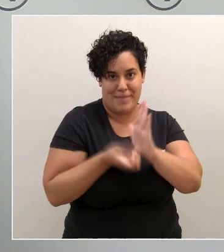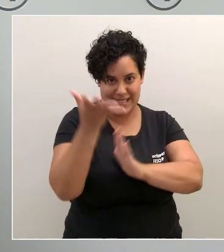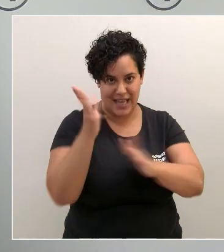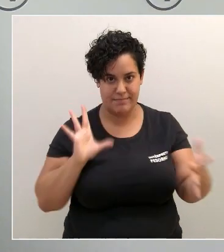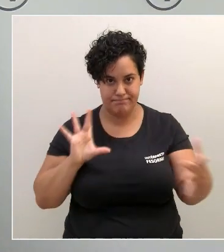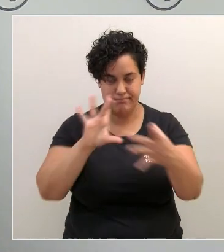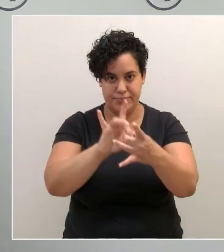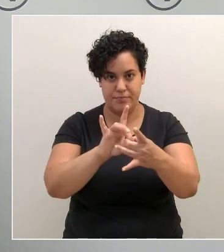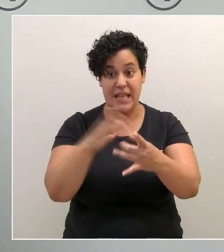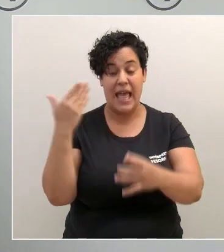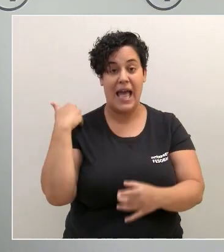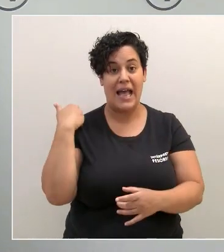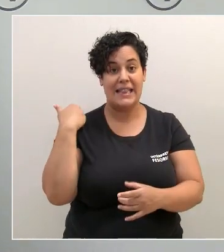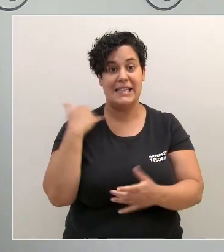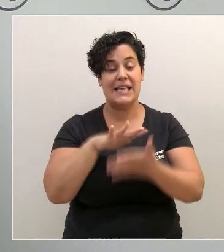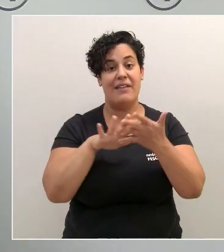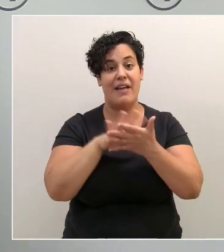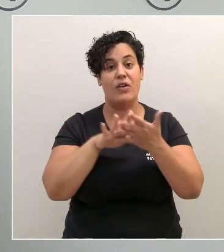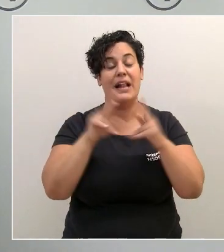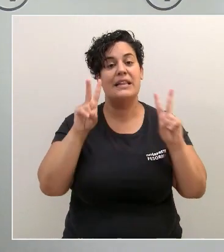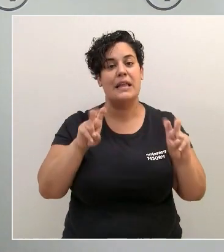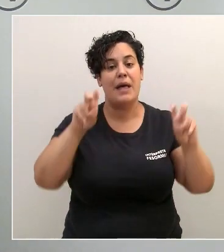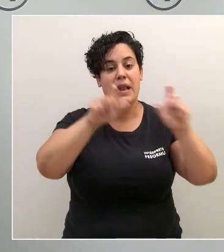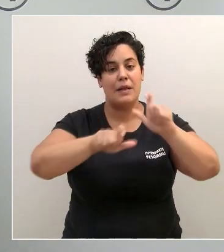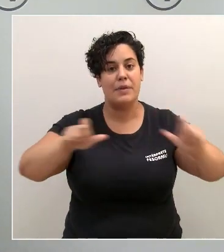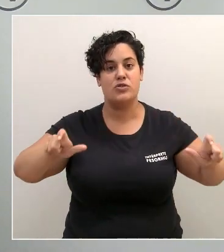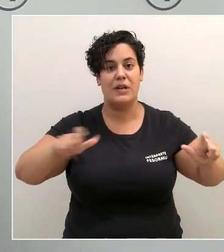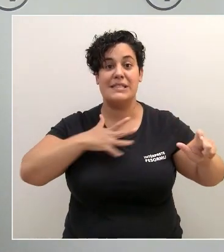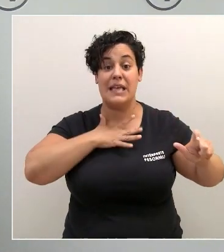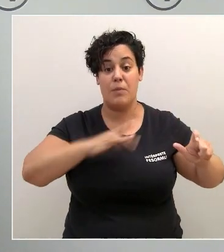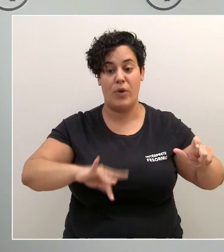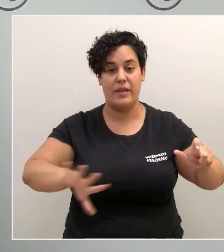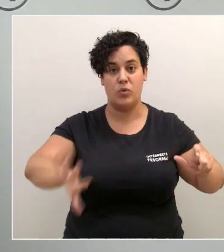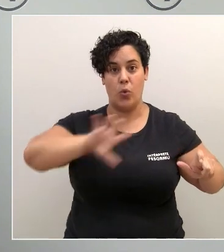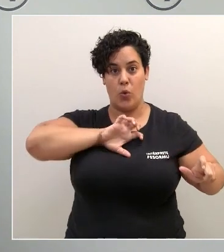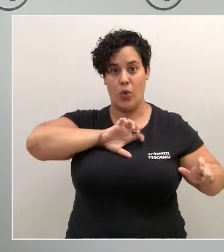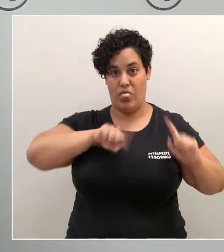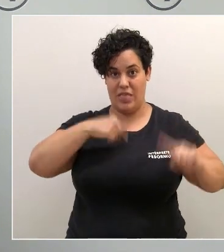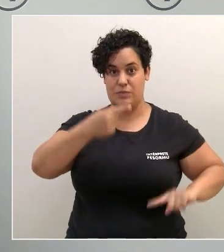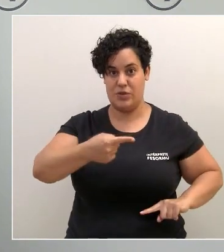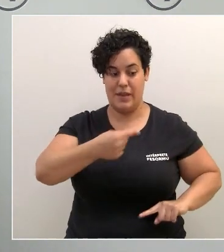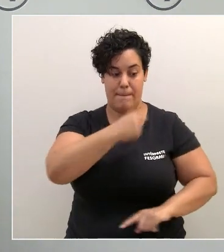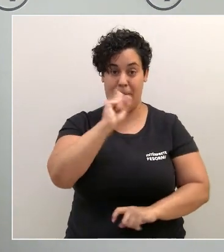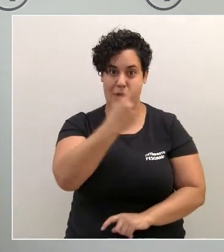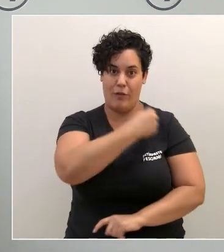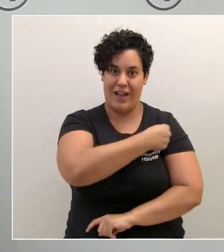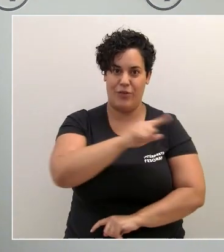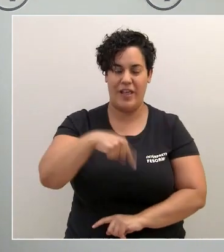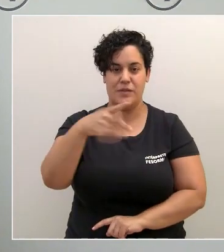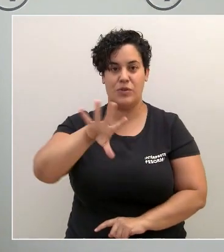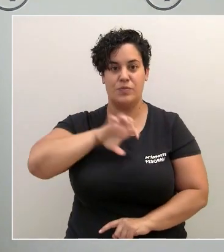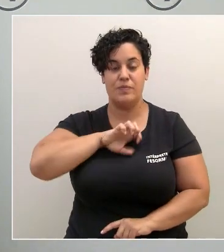hablando antes del tema de personas vacunadas que pueden haberse contagiado. Ahora mismo la medida fundamental